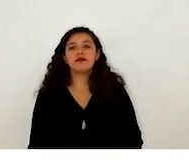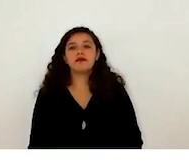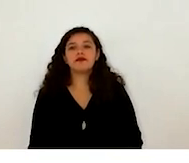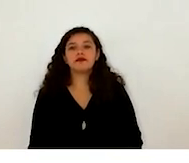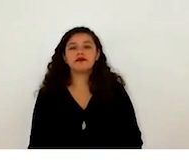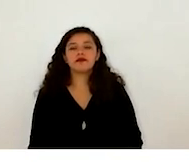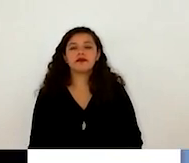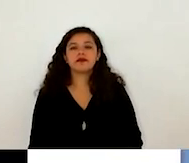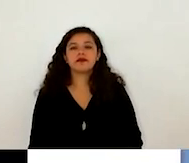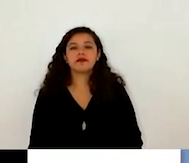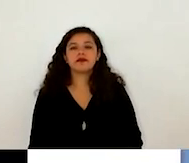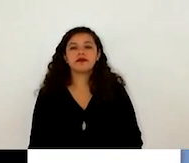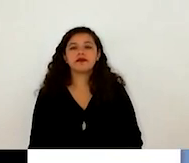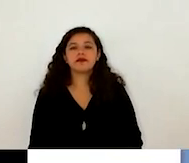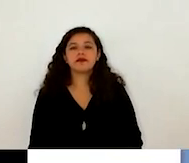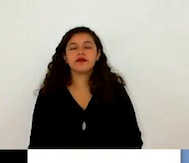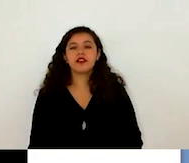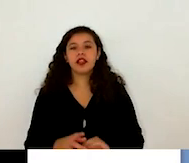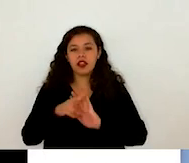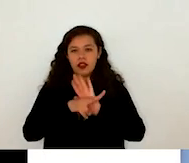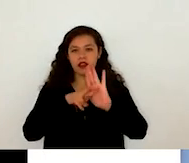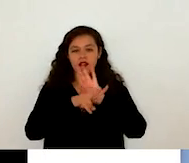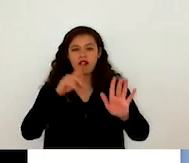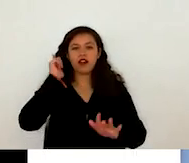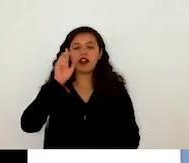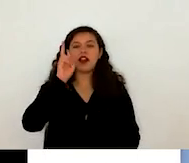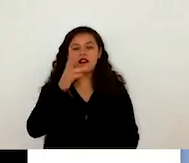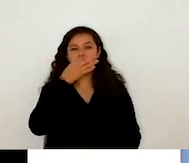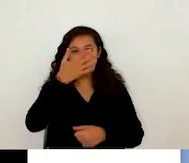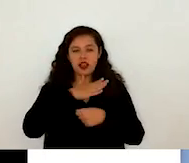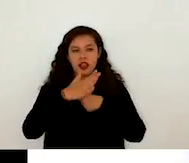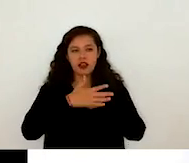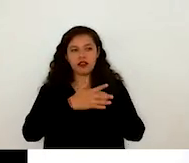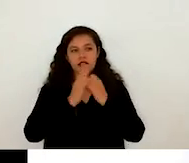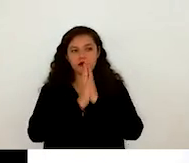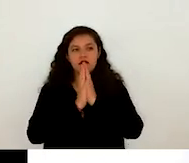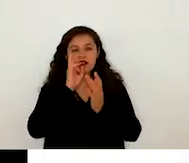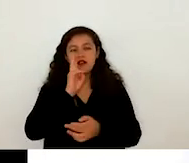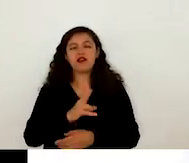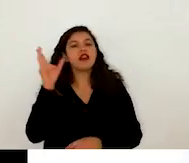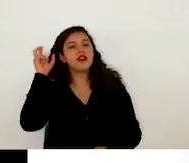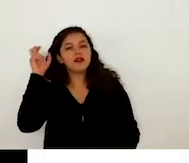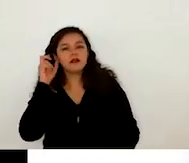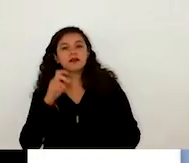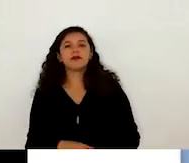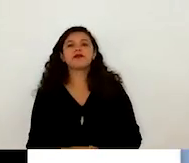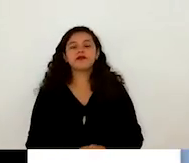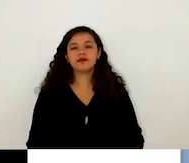muy bien vamos a ver este vídeo espero que sea por favor hágamelo saber si se está viendo y se está escuchando